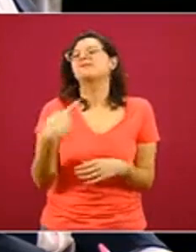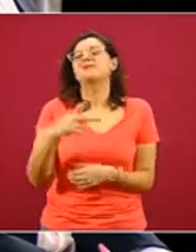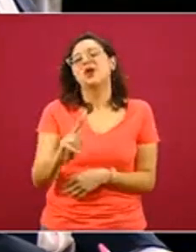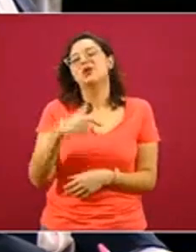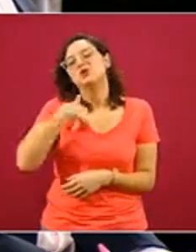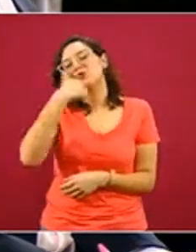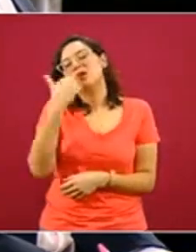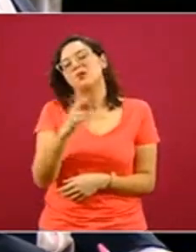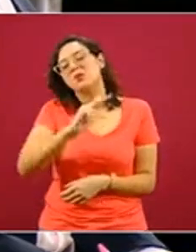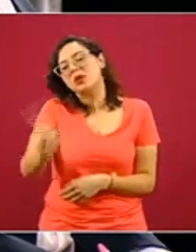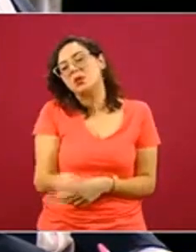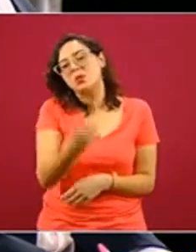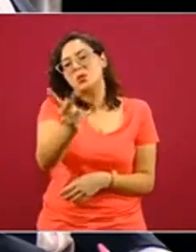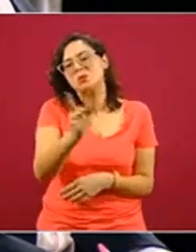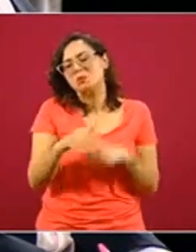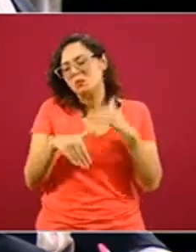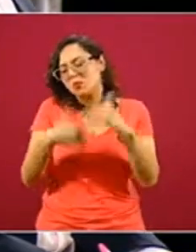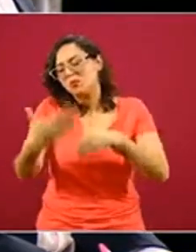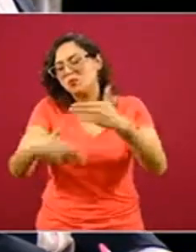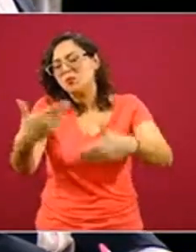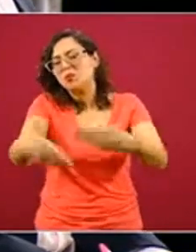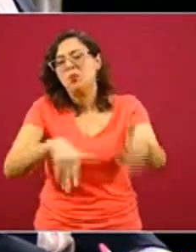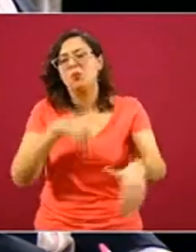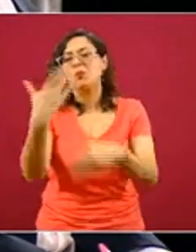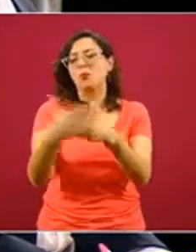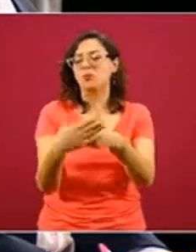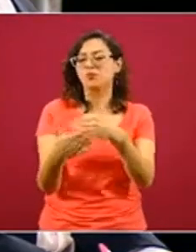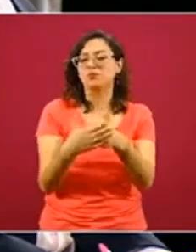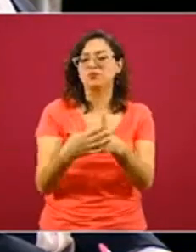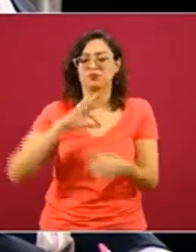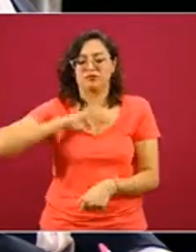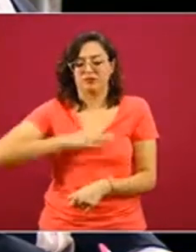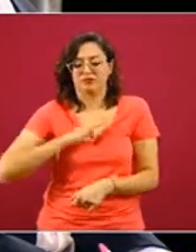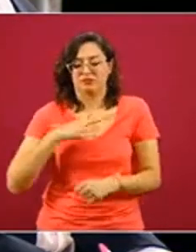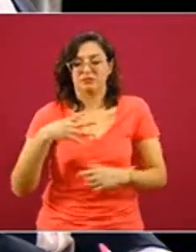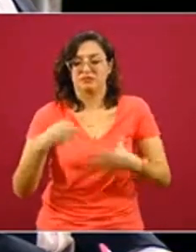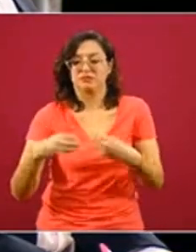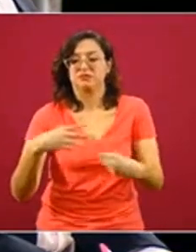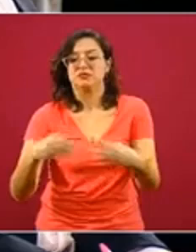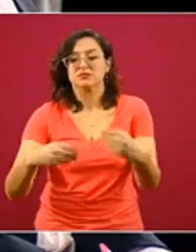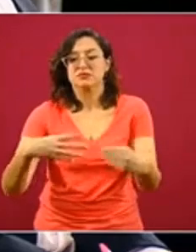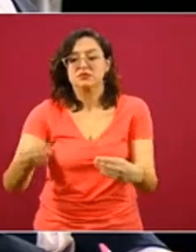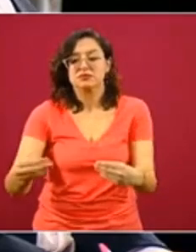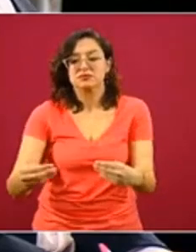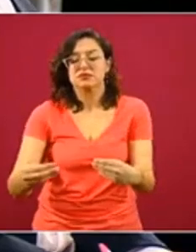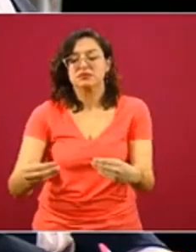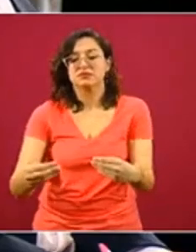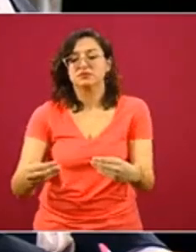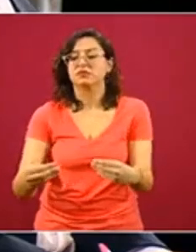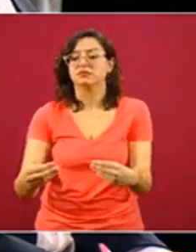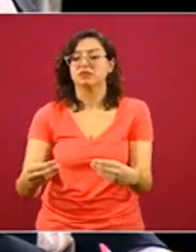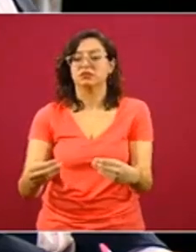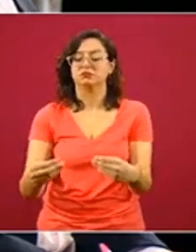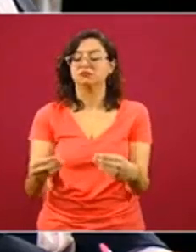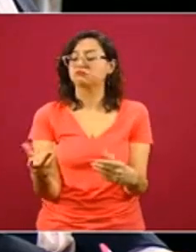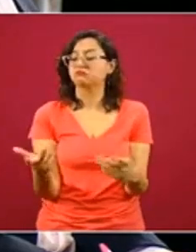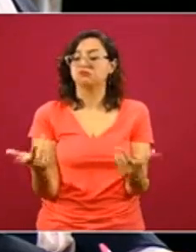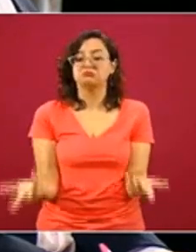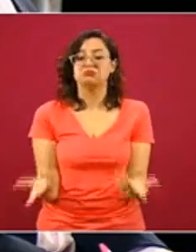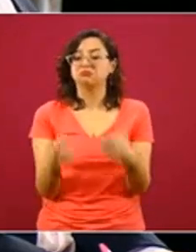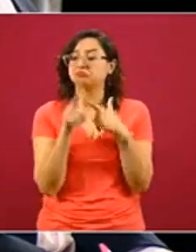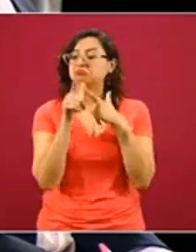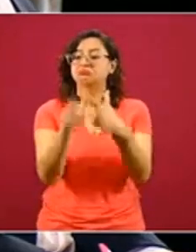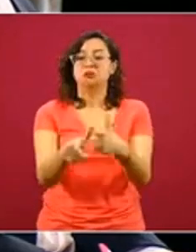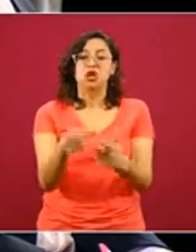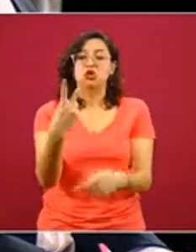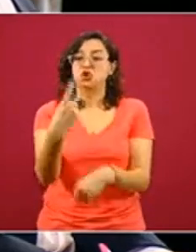es sobre lo que sigue, pensando que esta epidemia puede pues quizá tener 2 años, no sé,